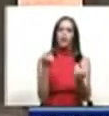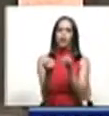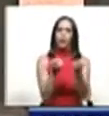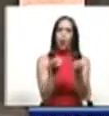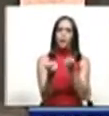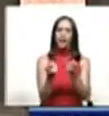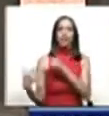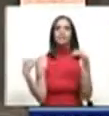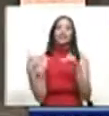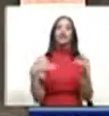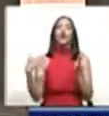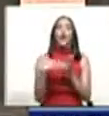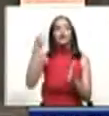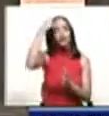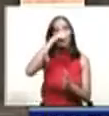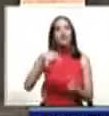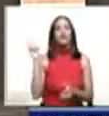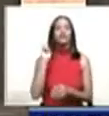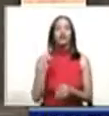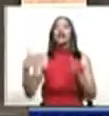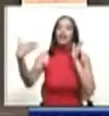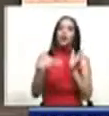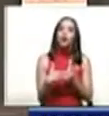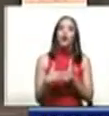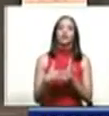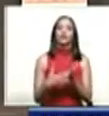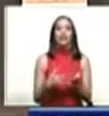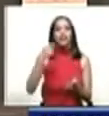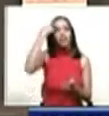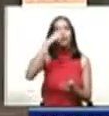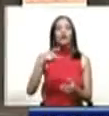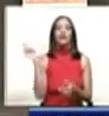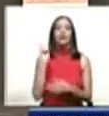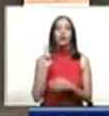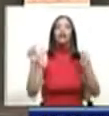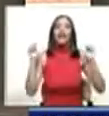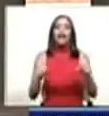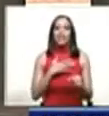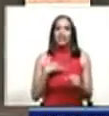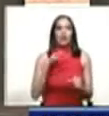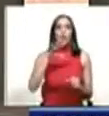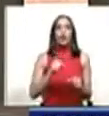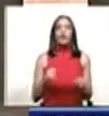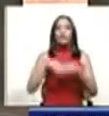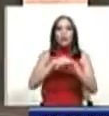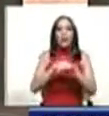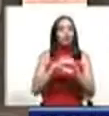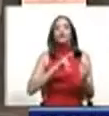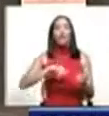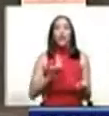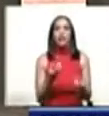guerra cruenta en contra del pueblo venezolano, en contra de la dignidad del pueblo venezolano, que ahorita quiere ir a comprar unos zapatos y entonces esos zapatos